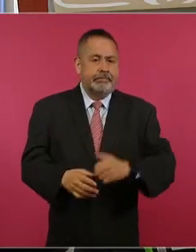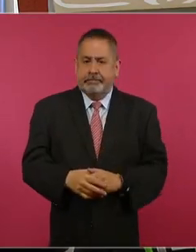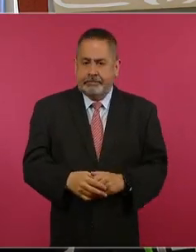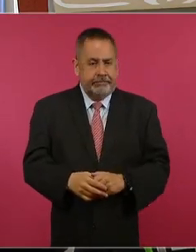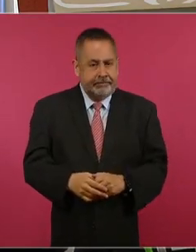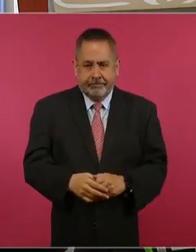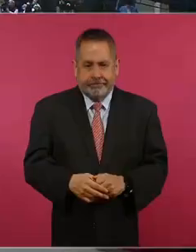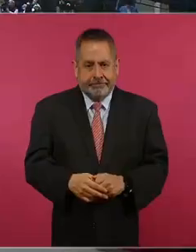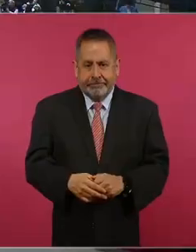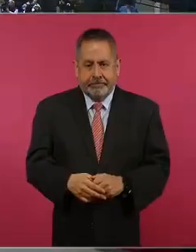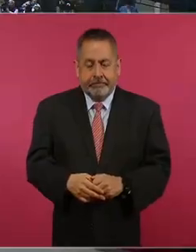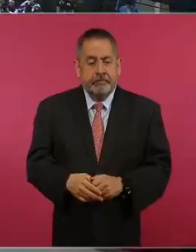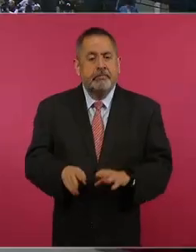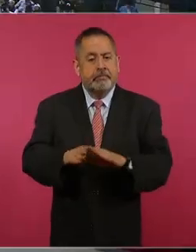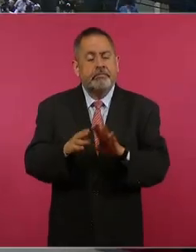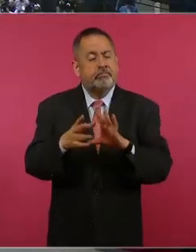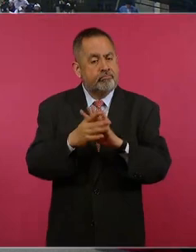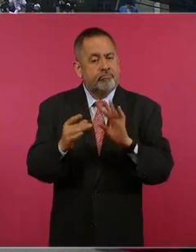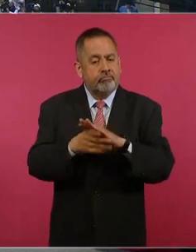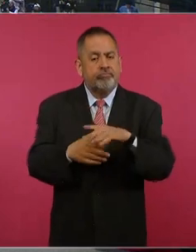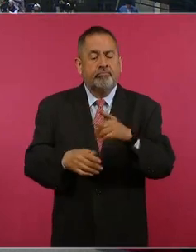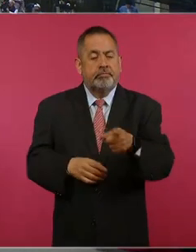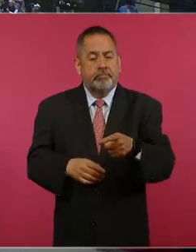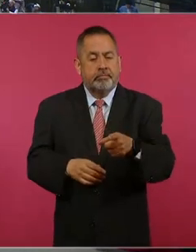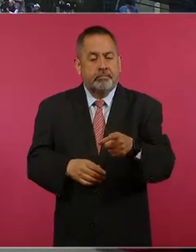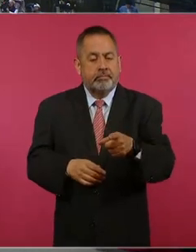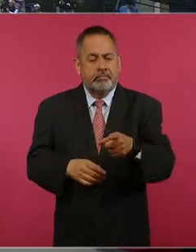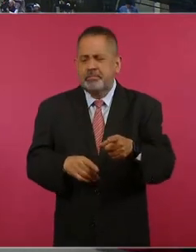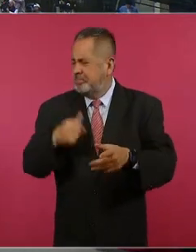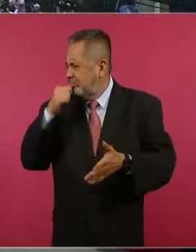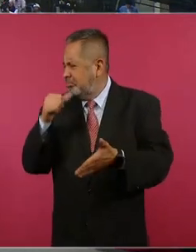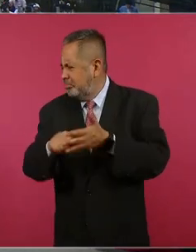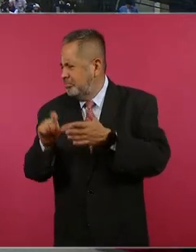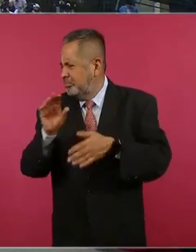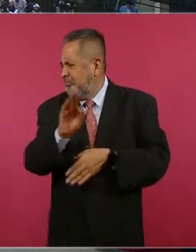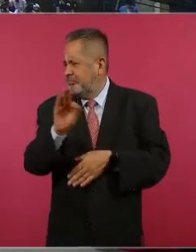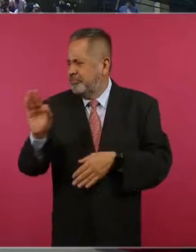estamos hablando de, ¿cuándo es la carta?